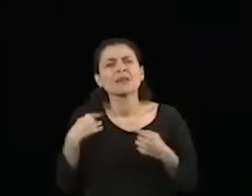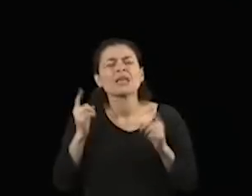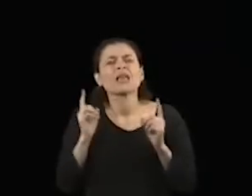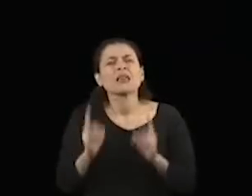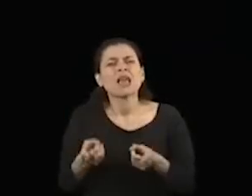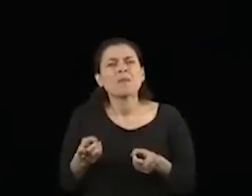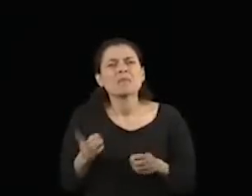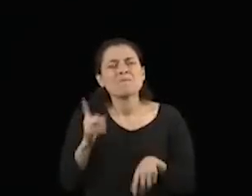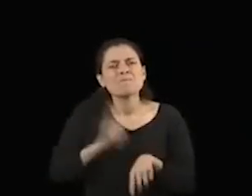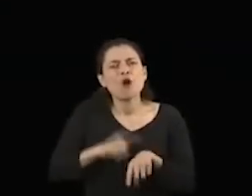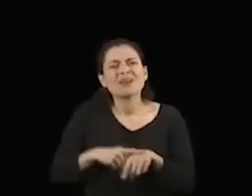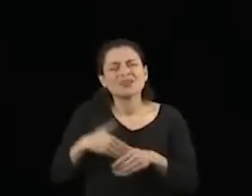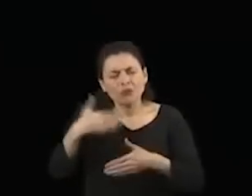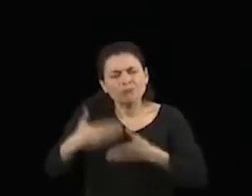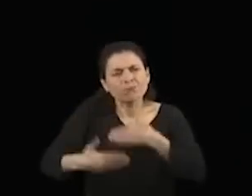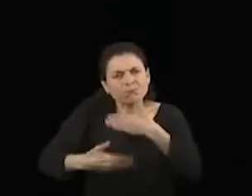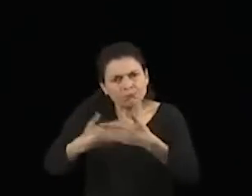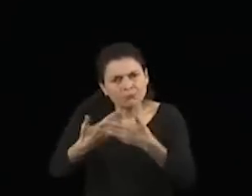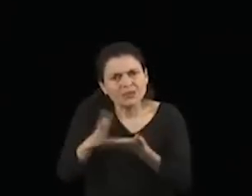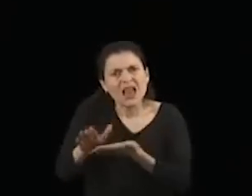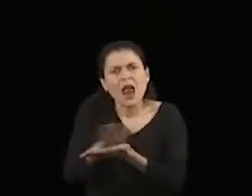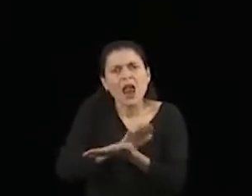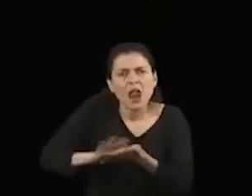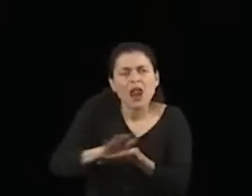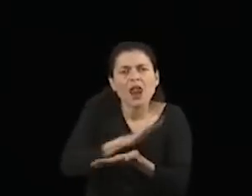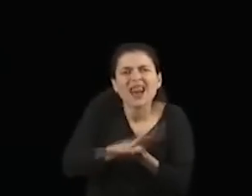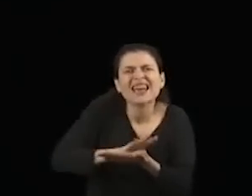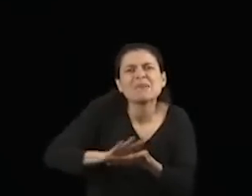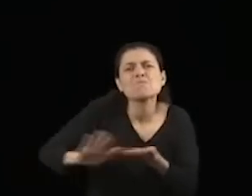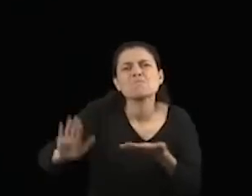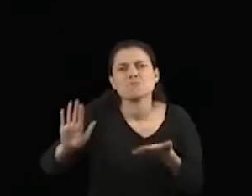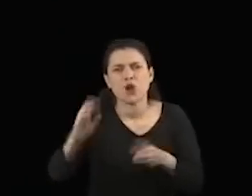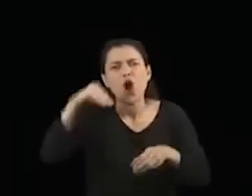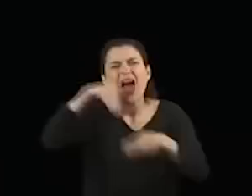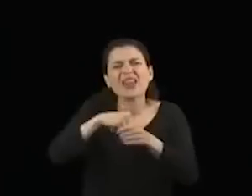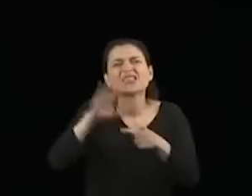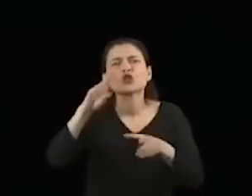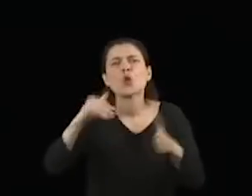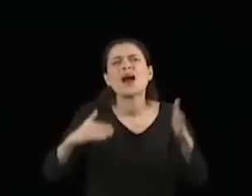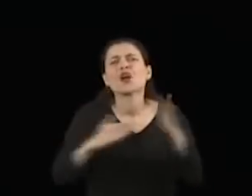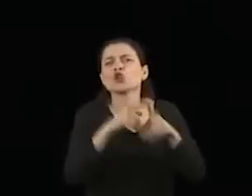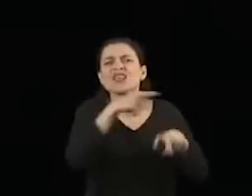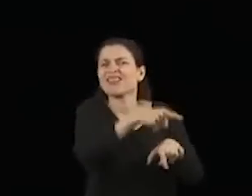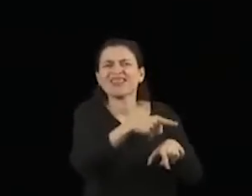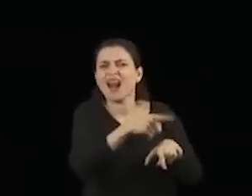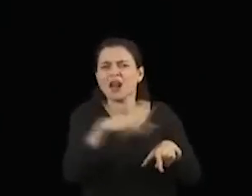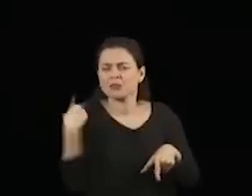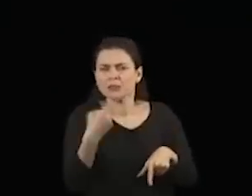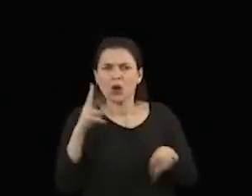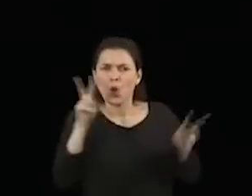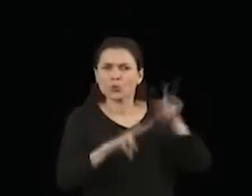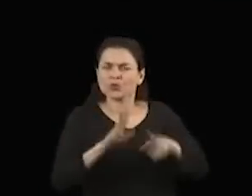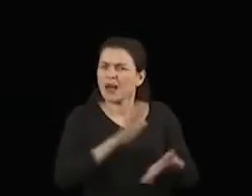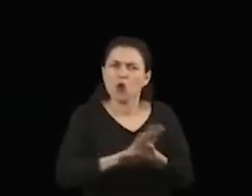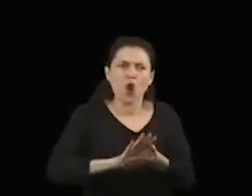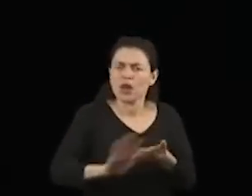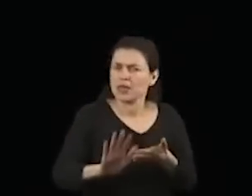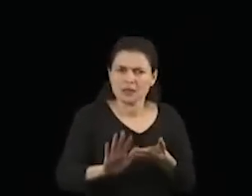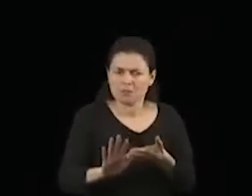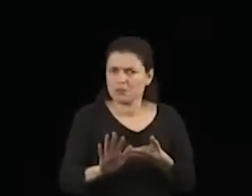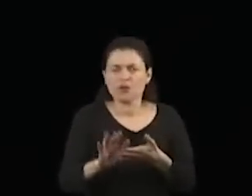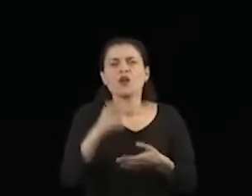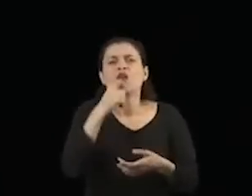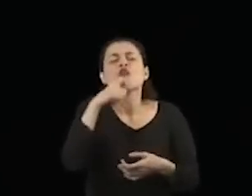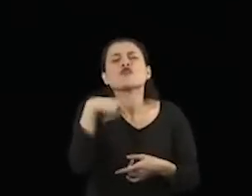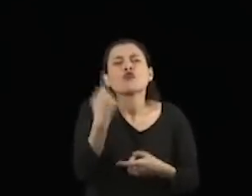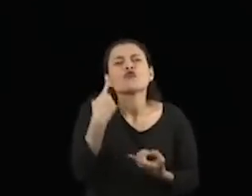empezamos un proceso de saneamiento del Banco Central. Nosotros heredamos un déficit cuasi fiscal de 10 puntos